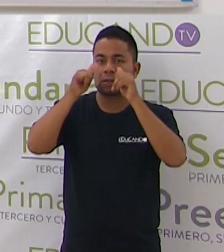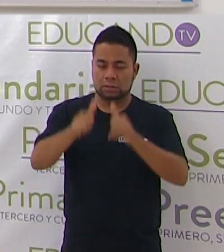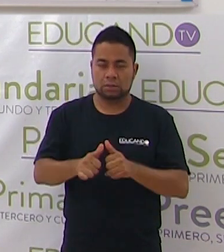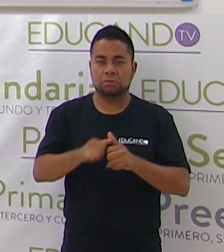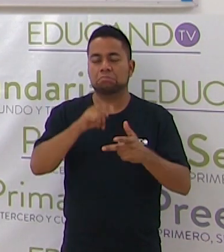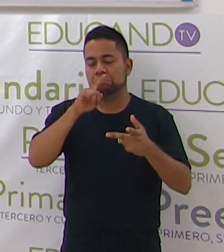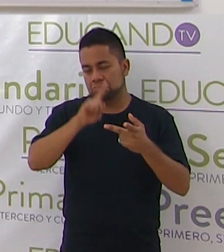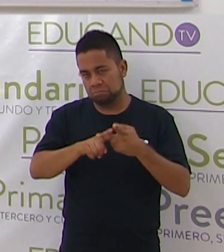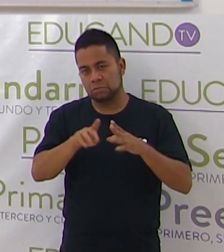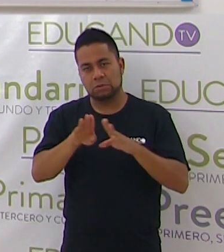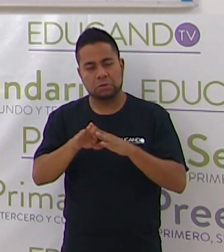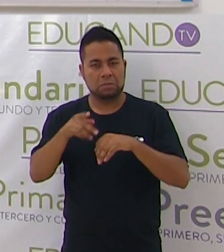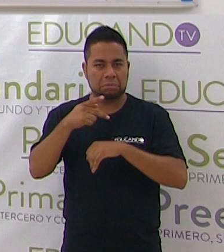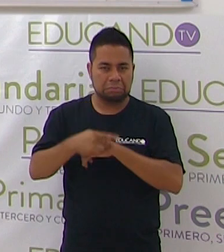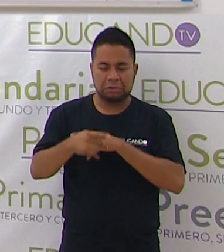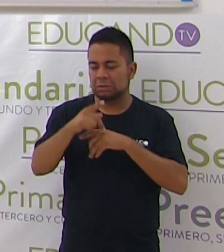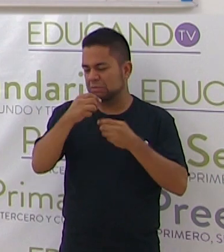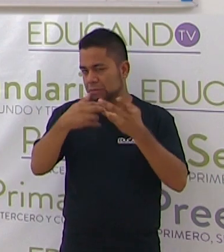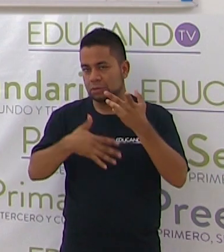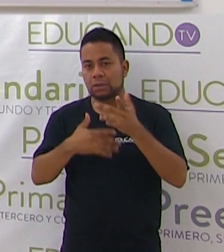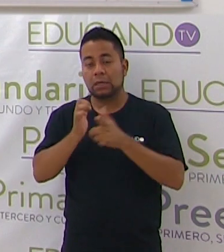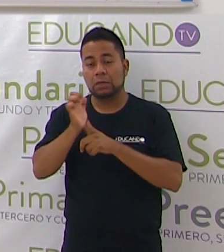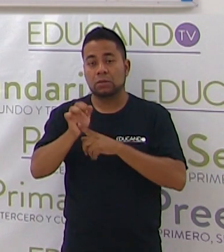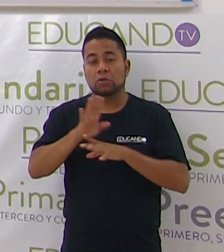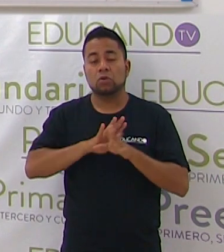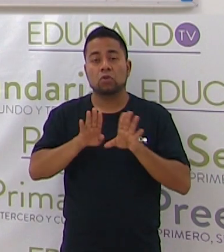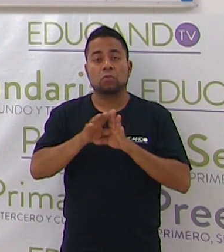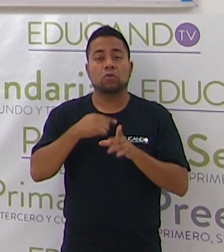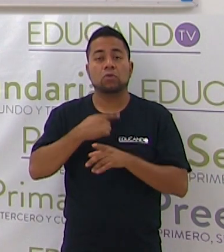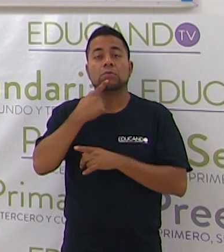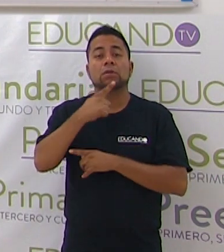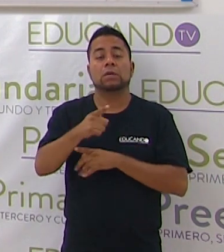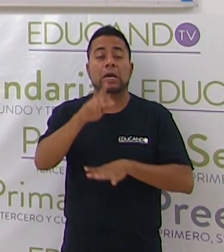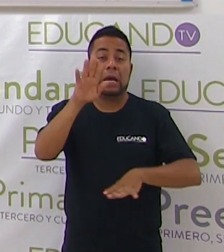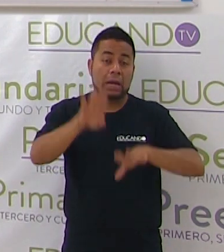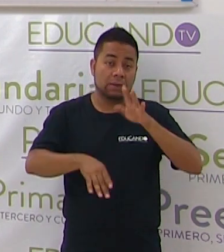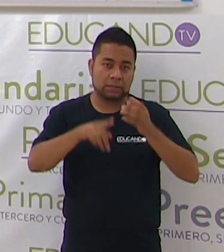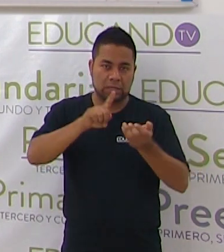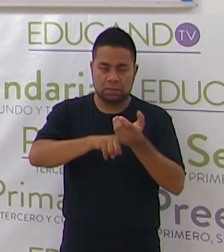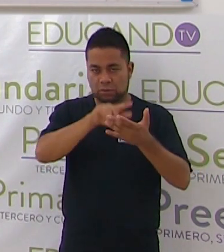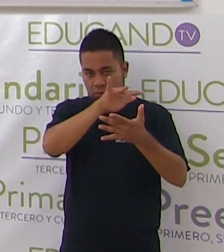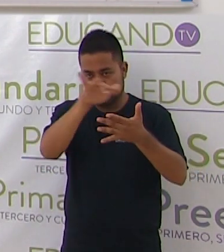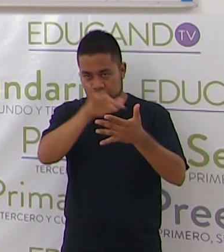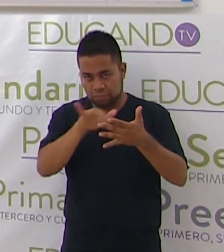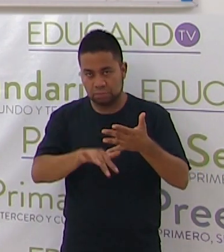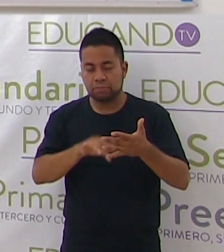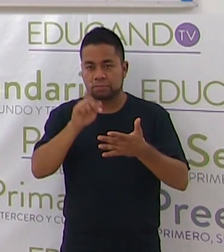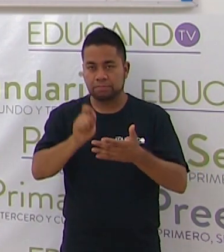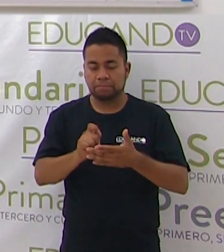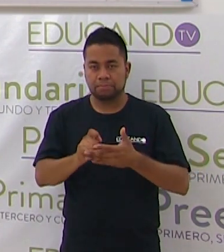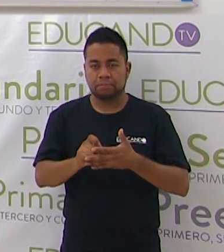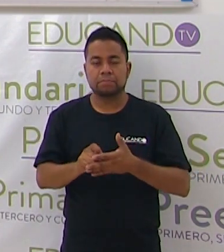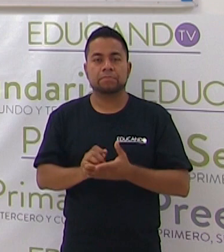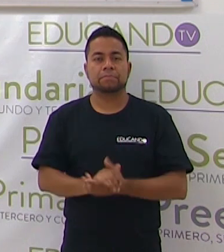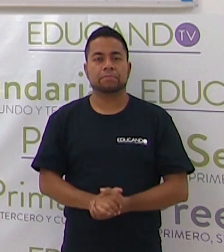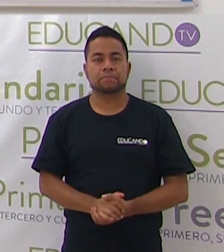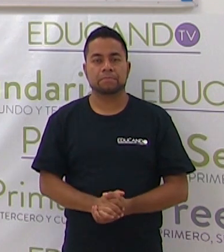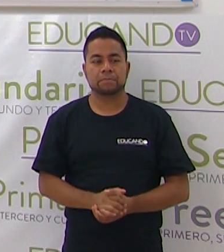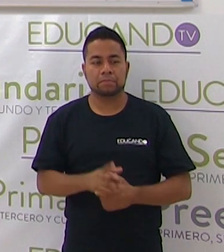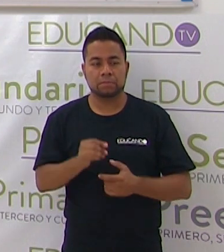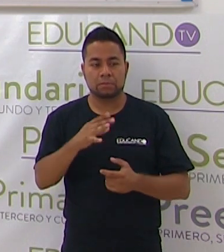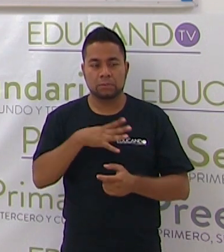Entonces, como yo les decía, a veces en los textos pues no hay